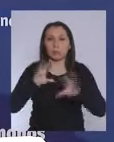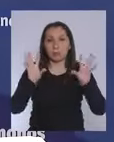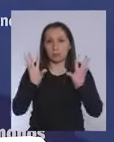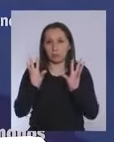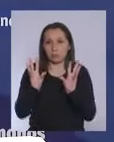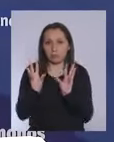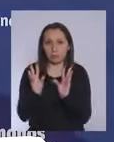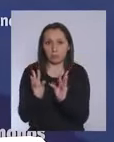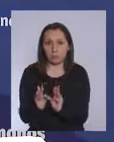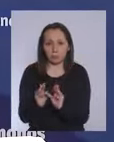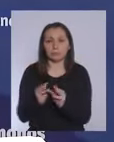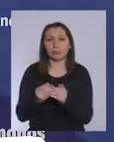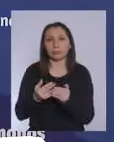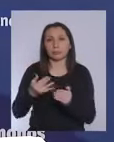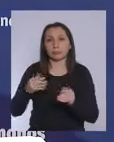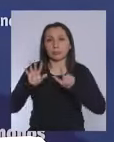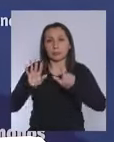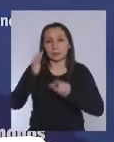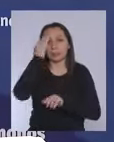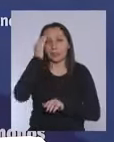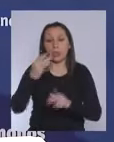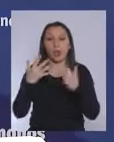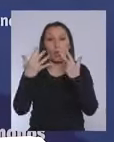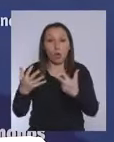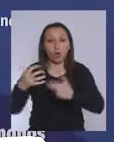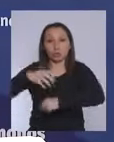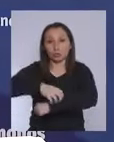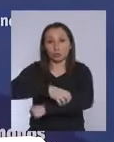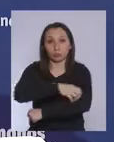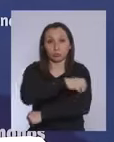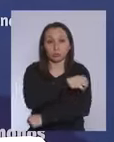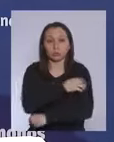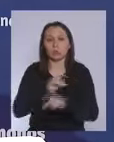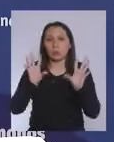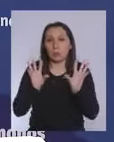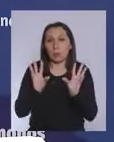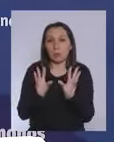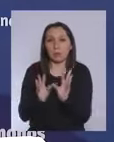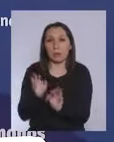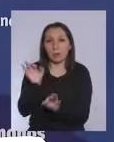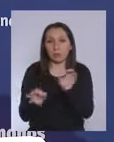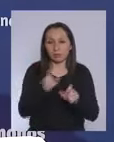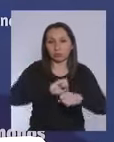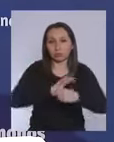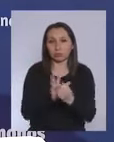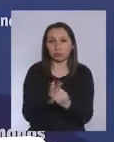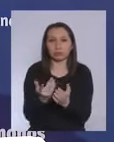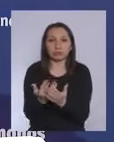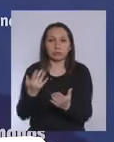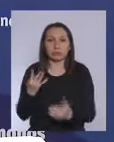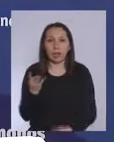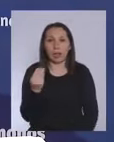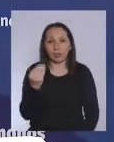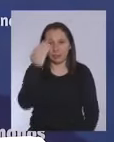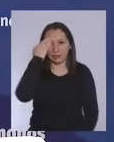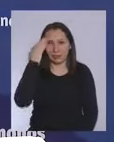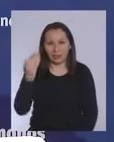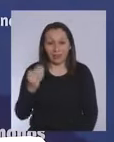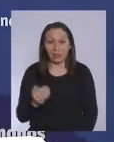casos en los últimos 7 días y 8 regiones han disminuido sus casos en los últimos 14 días